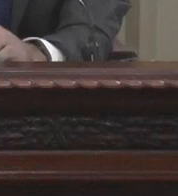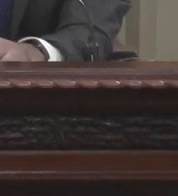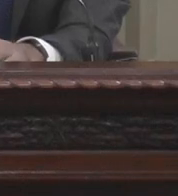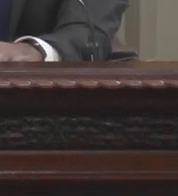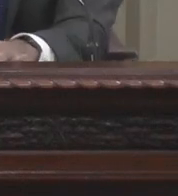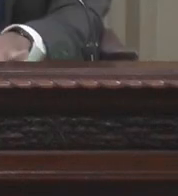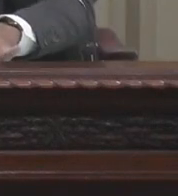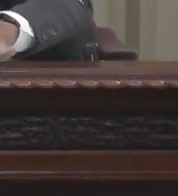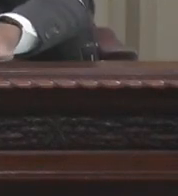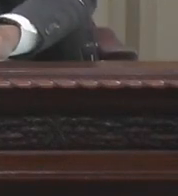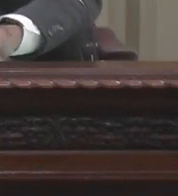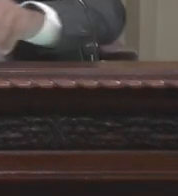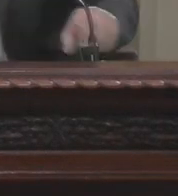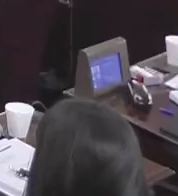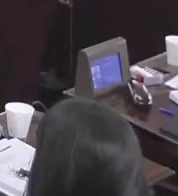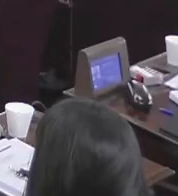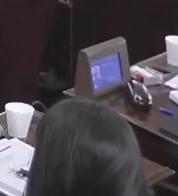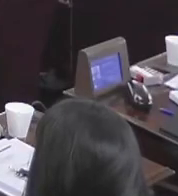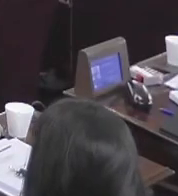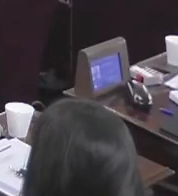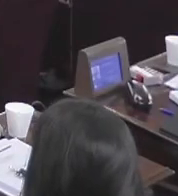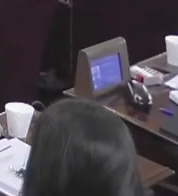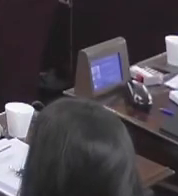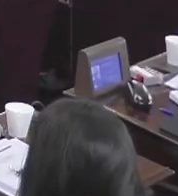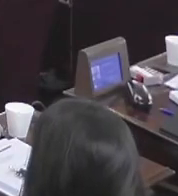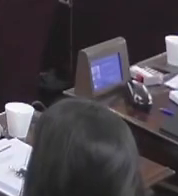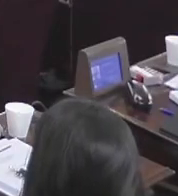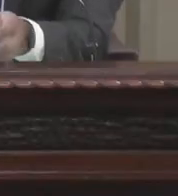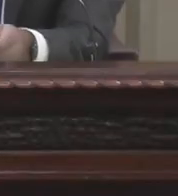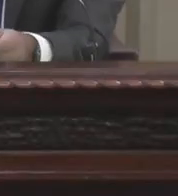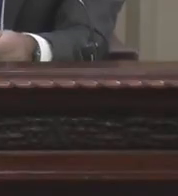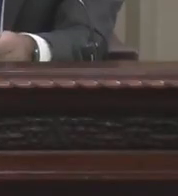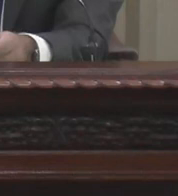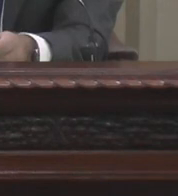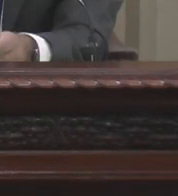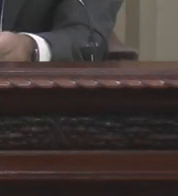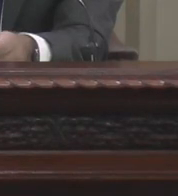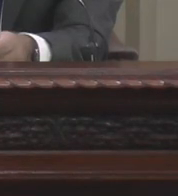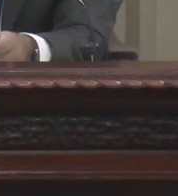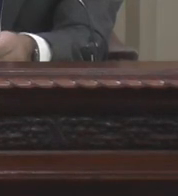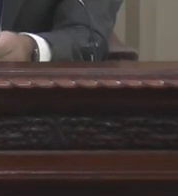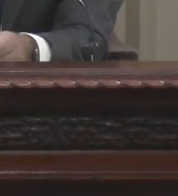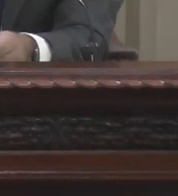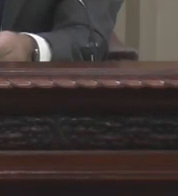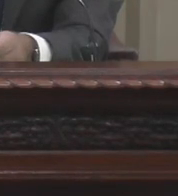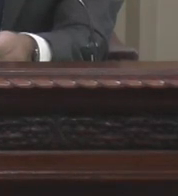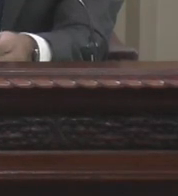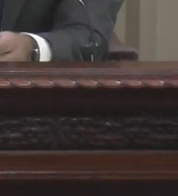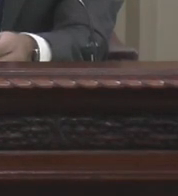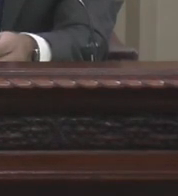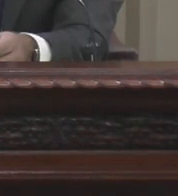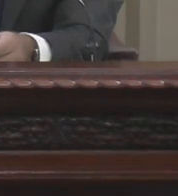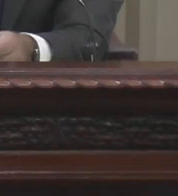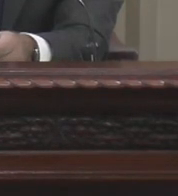27.372. En consideración el proyecto, aprobado. Proyecto de comunicación 37.404 del